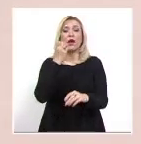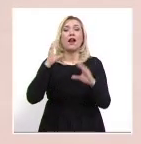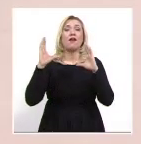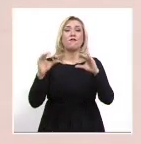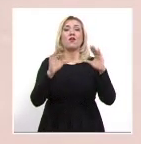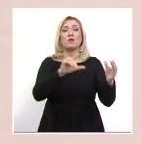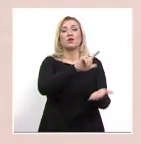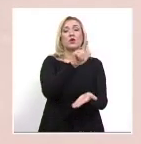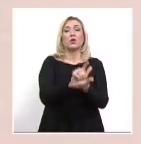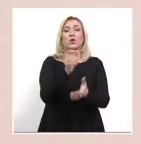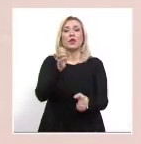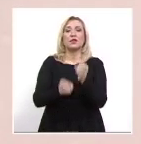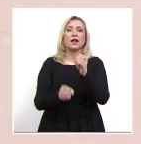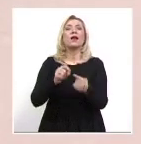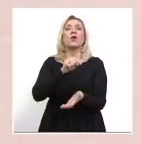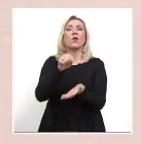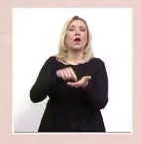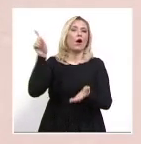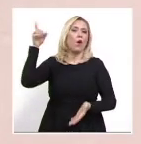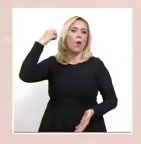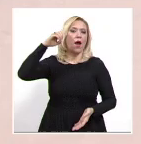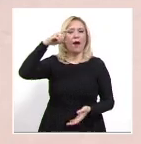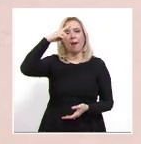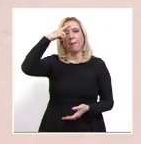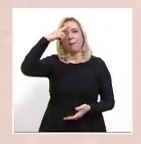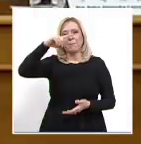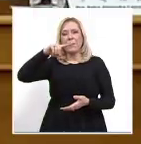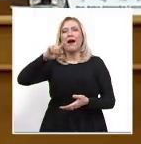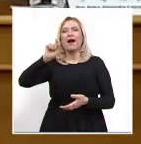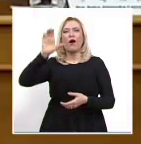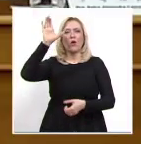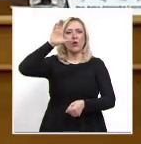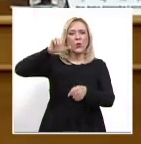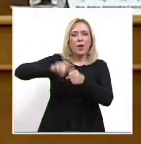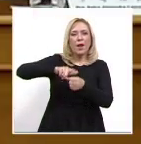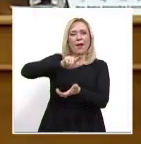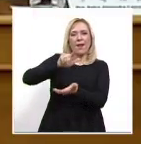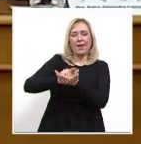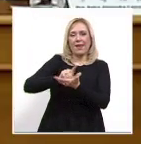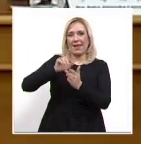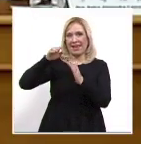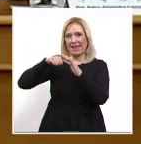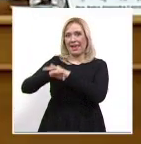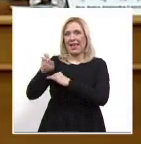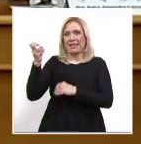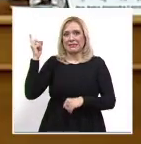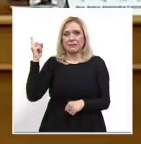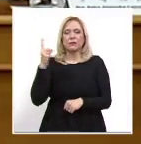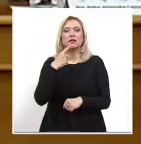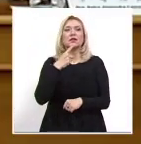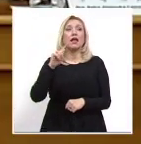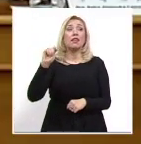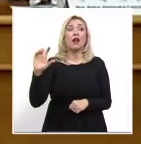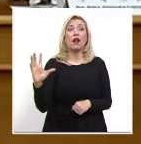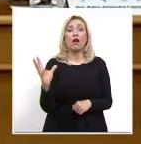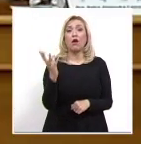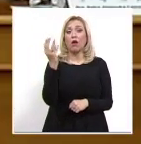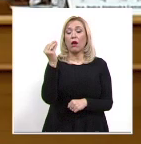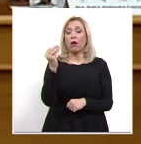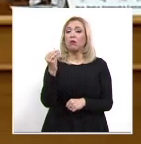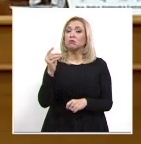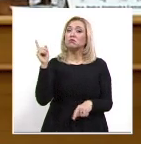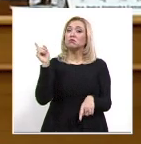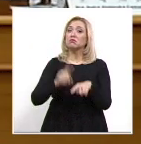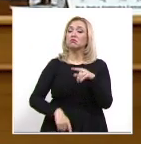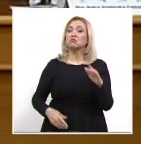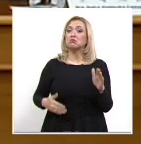la Casa de la Cultura Jurídica en Oaxaca, autoridades señalaron que la tecnología elimina obstáculos para